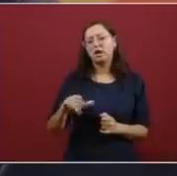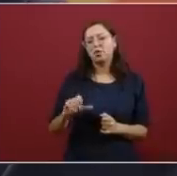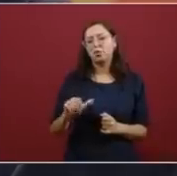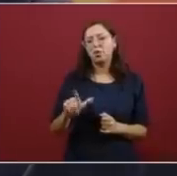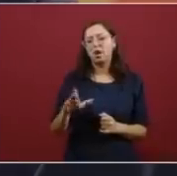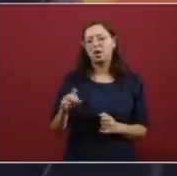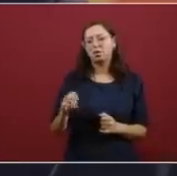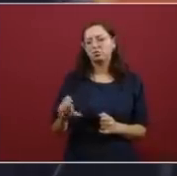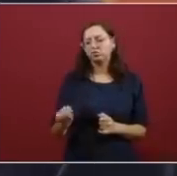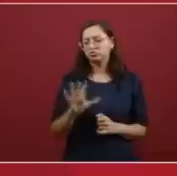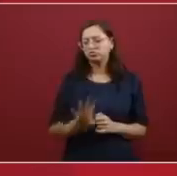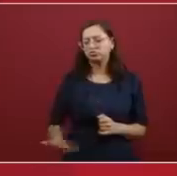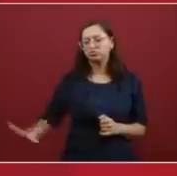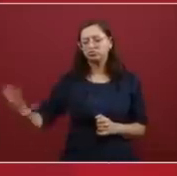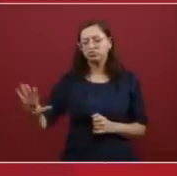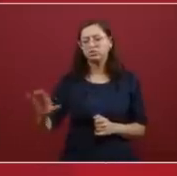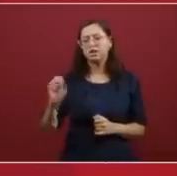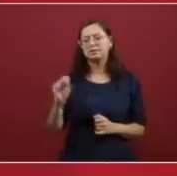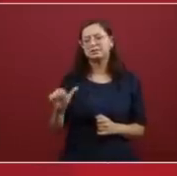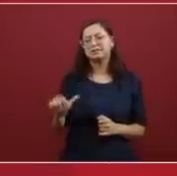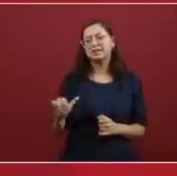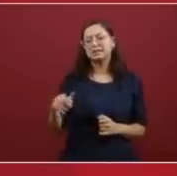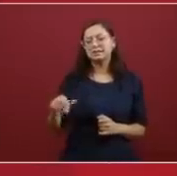porque hay tramos